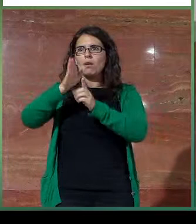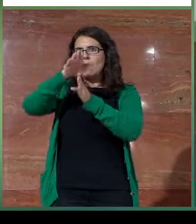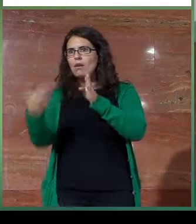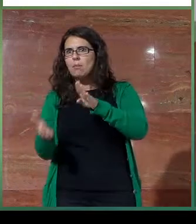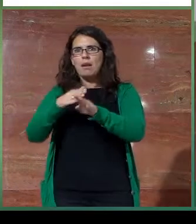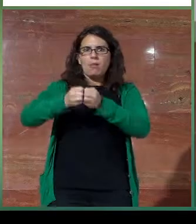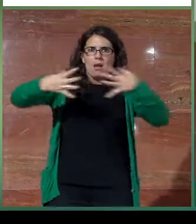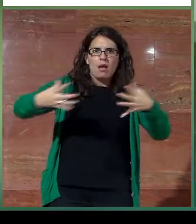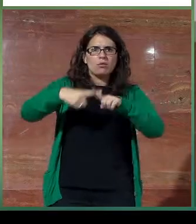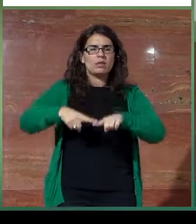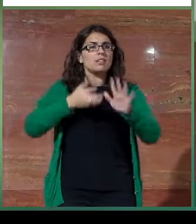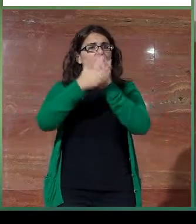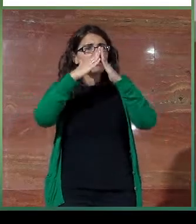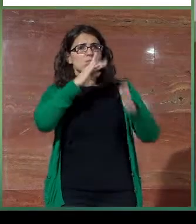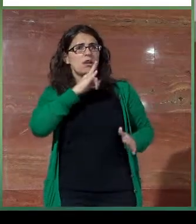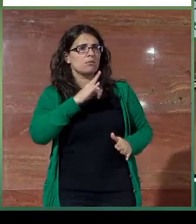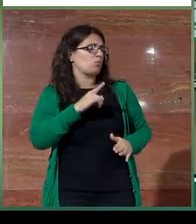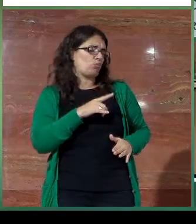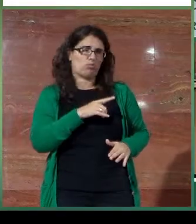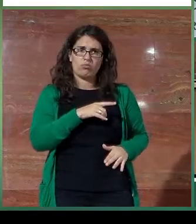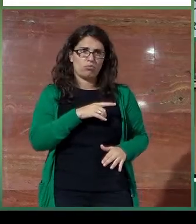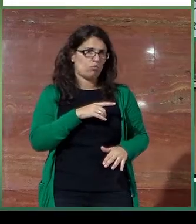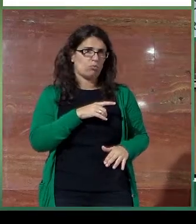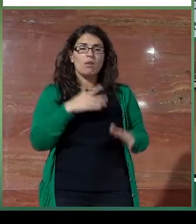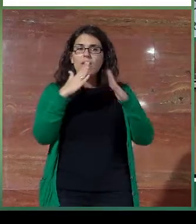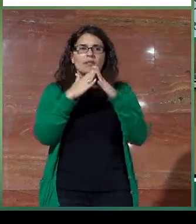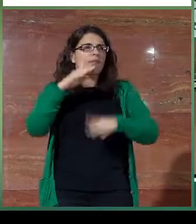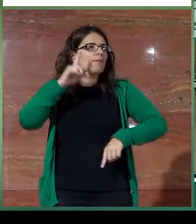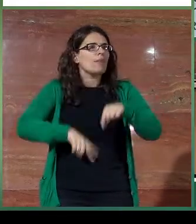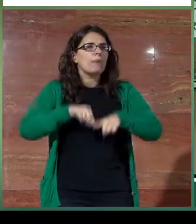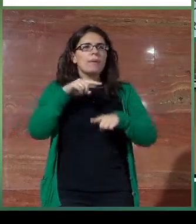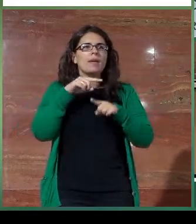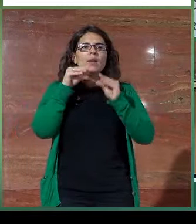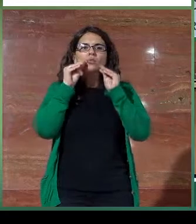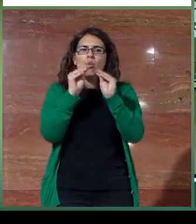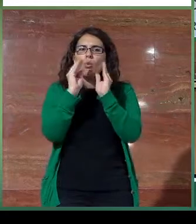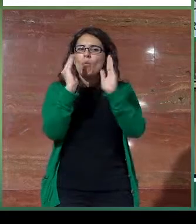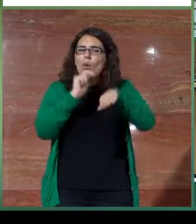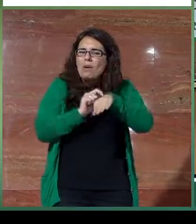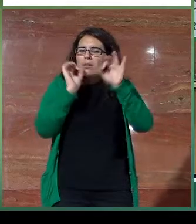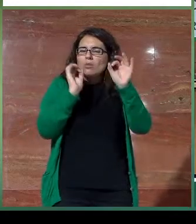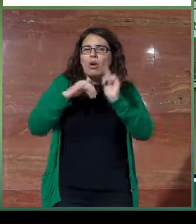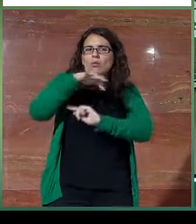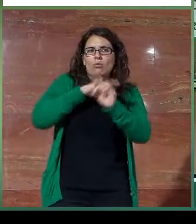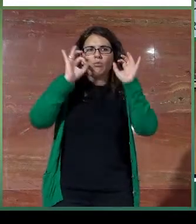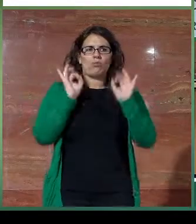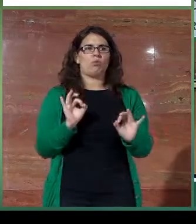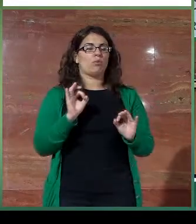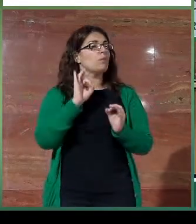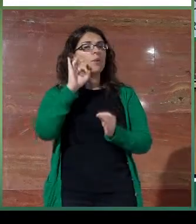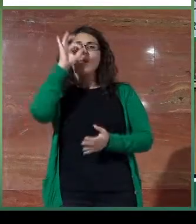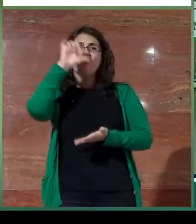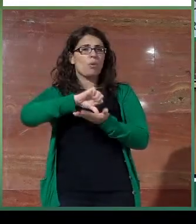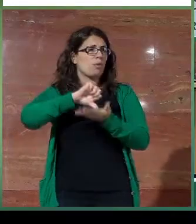casa, igual que las señales, responde y hay que verla en un entorno y en un momento. Lo mismo en las ciudades. ¿Por qué las